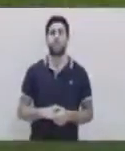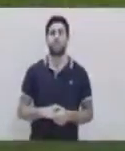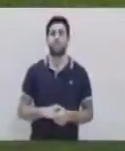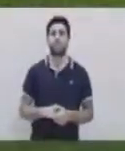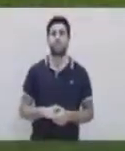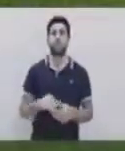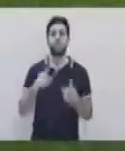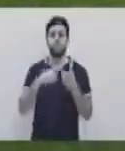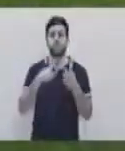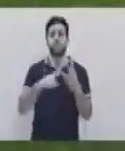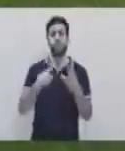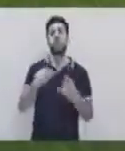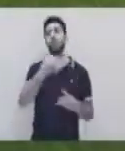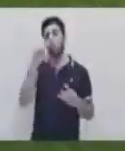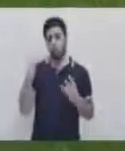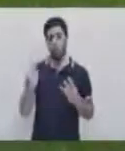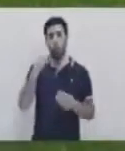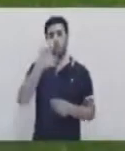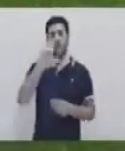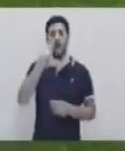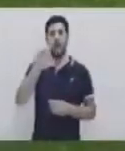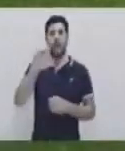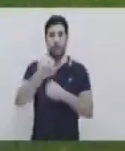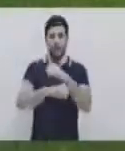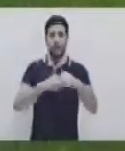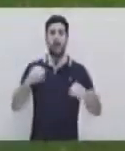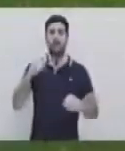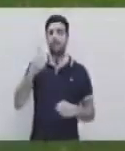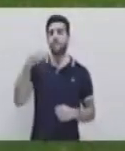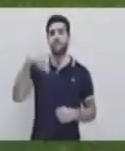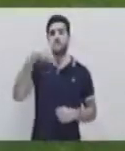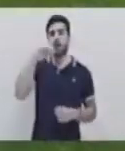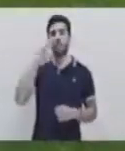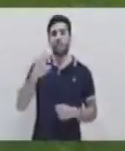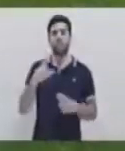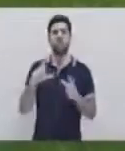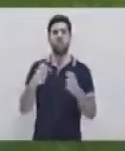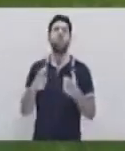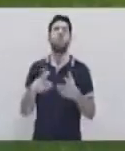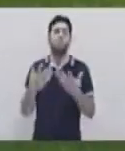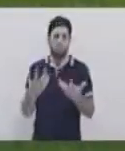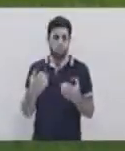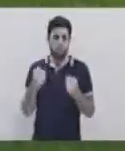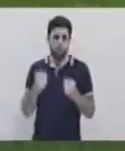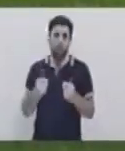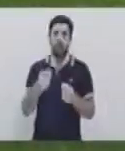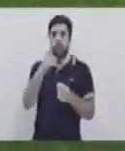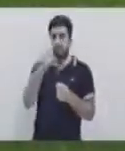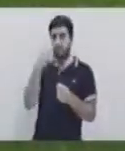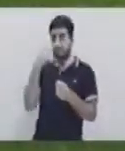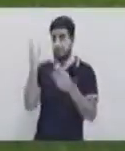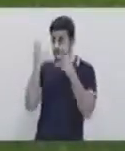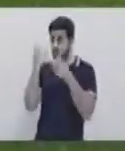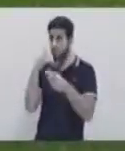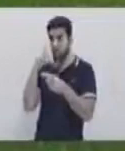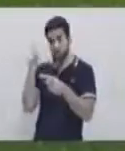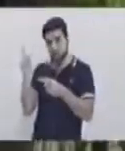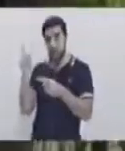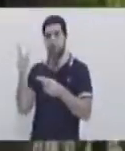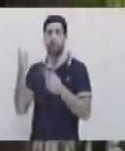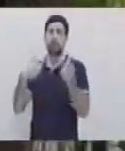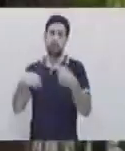dragón. Elefante, seguimos con este movimiento que puede ejemplificar una trompa de algún